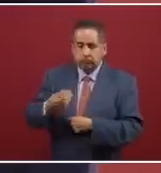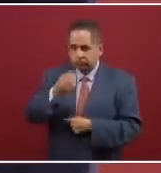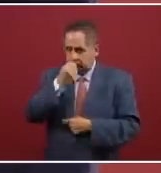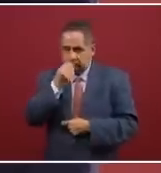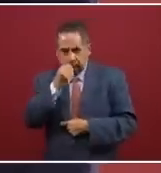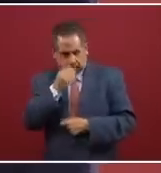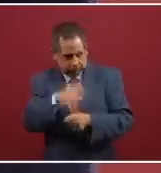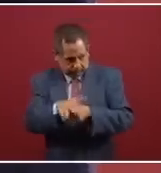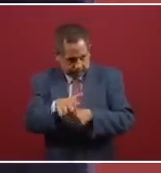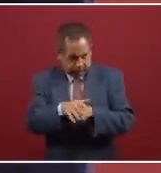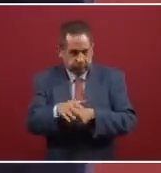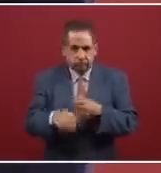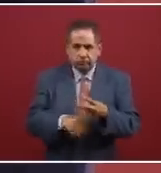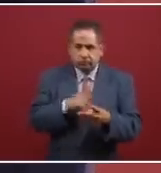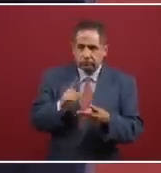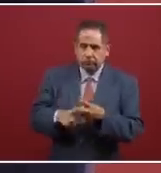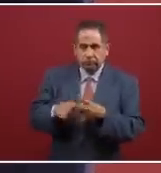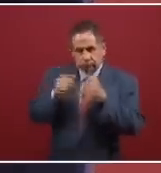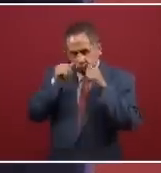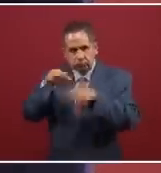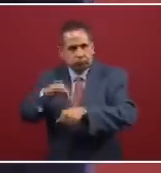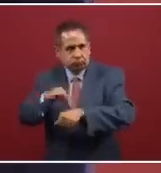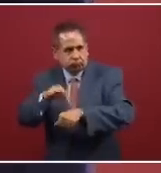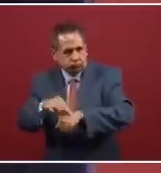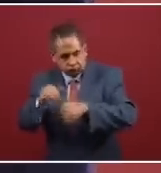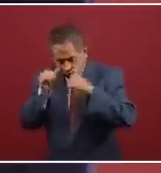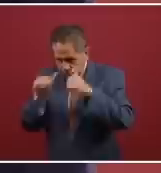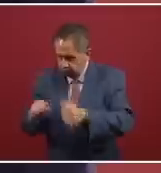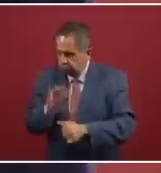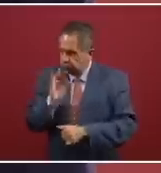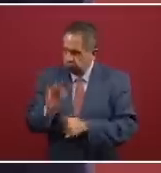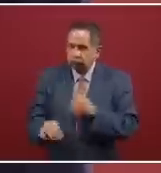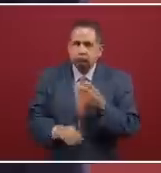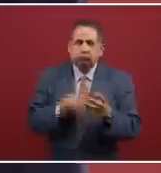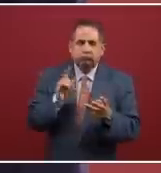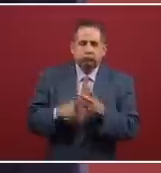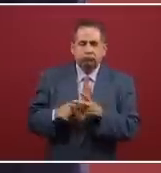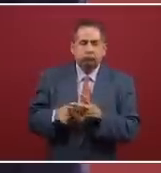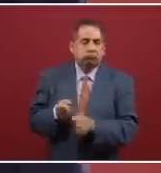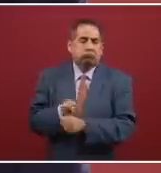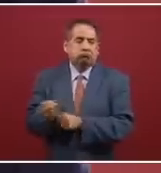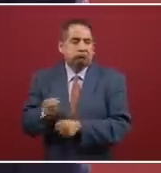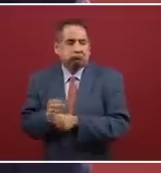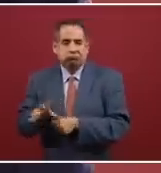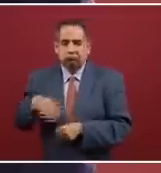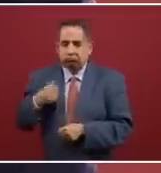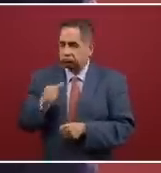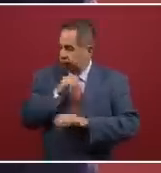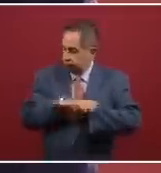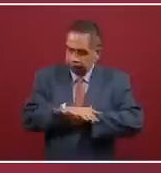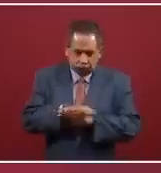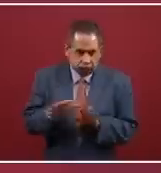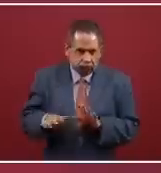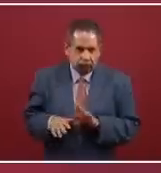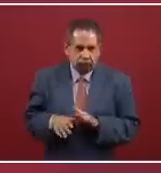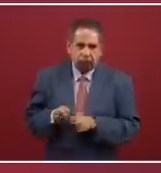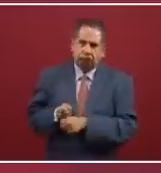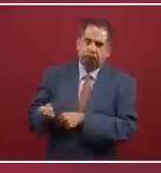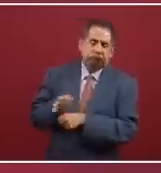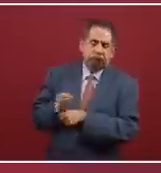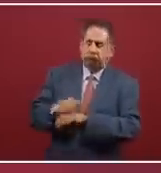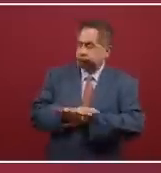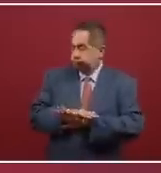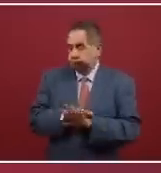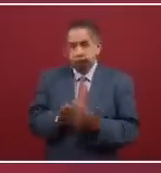que no les falte atención médica que no haya maltratos malos tratos